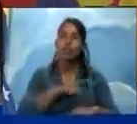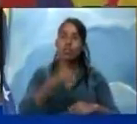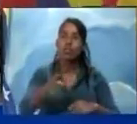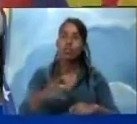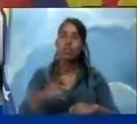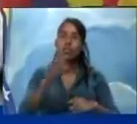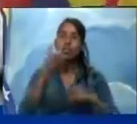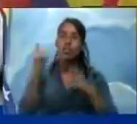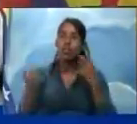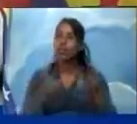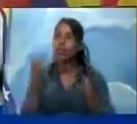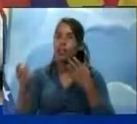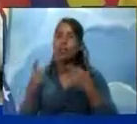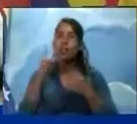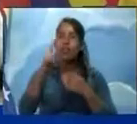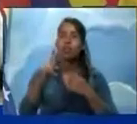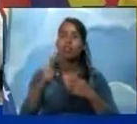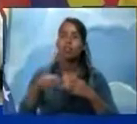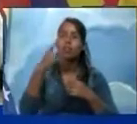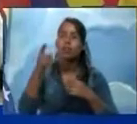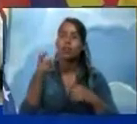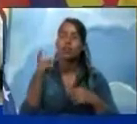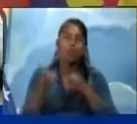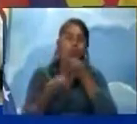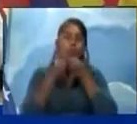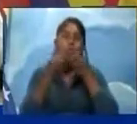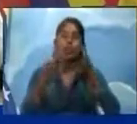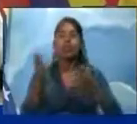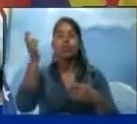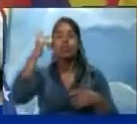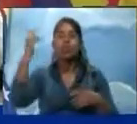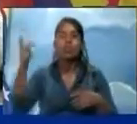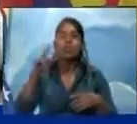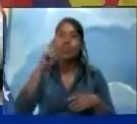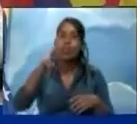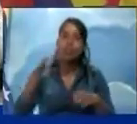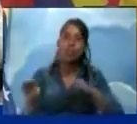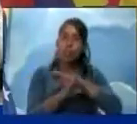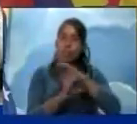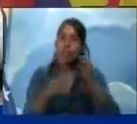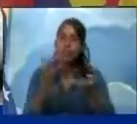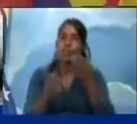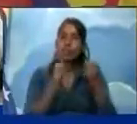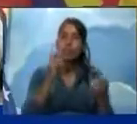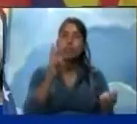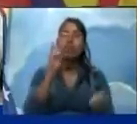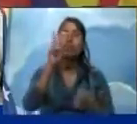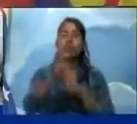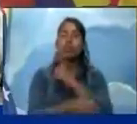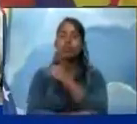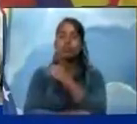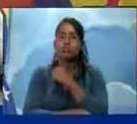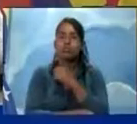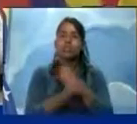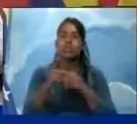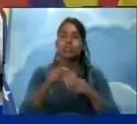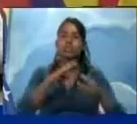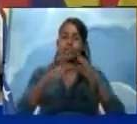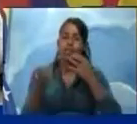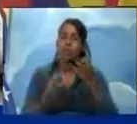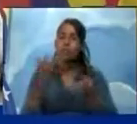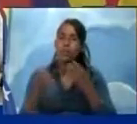número uno. Y mañana les voy a contar lo que soñé en la paila número dos. Ay, y lo va pasando de paila